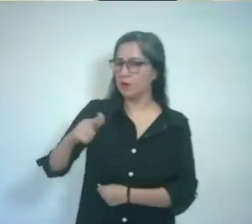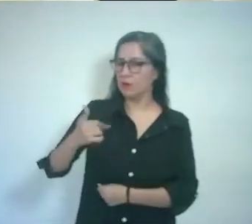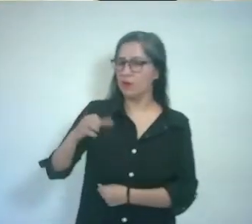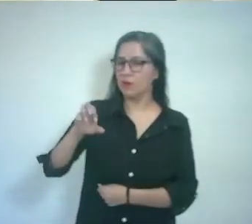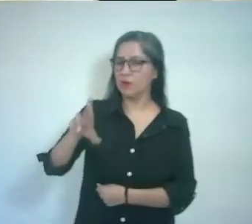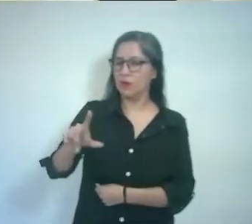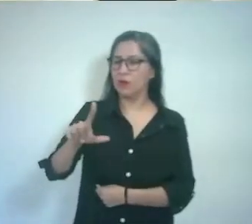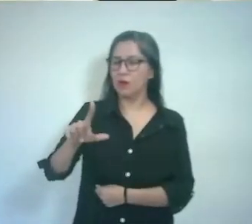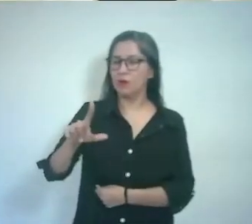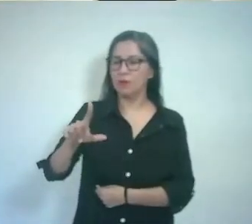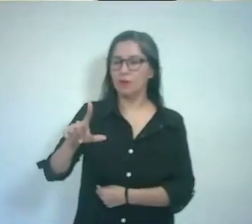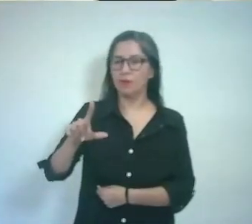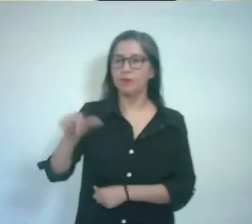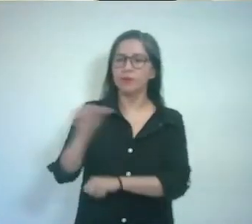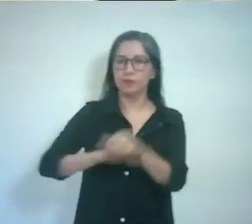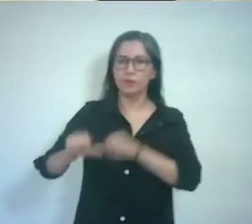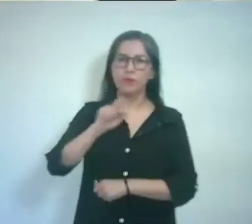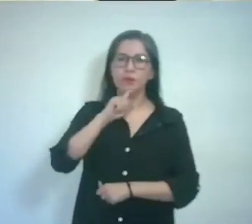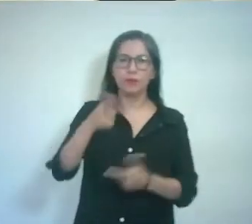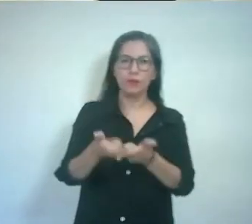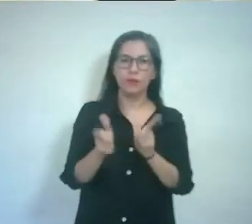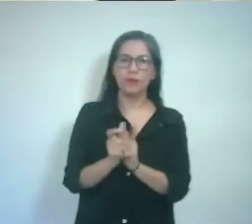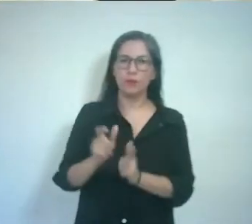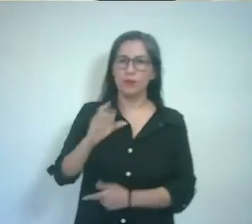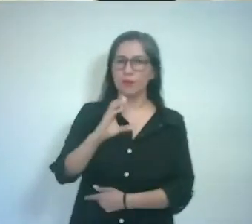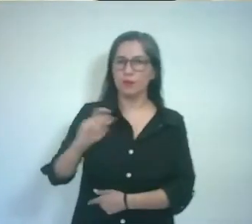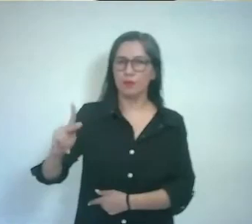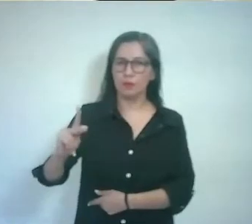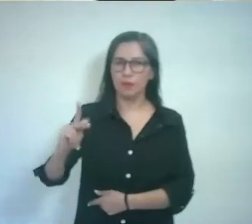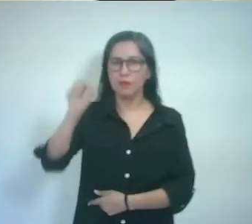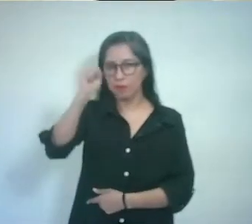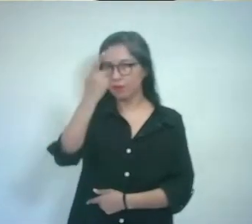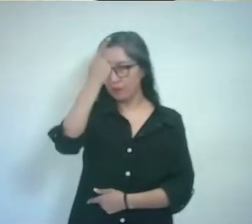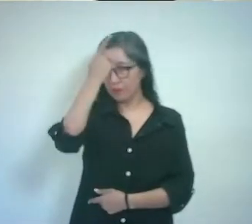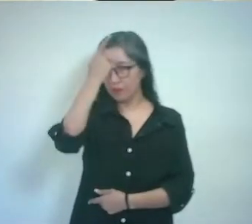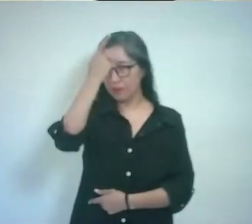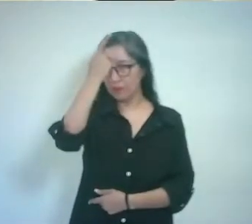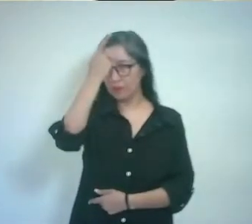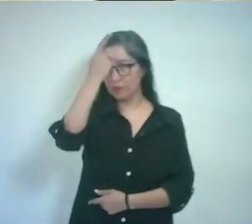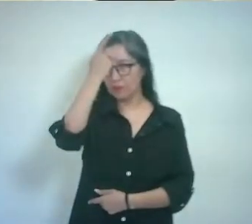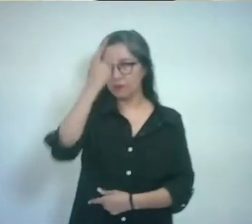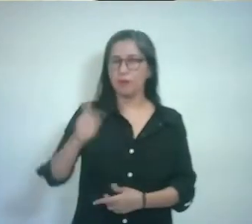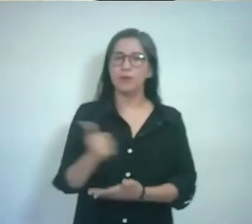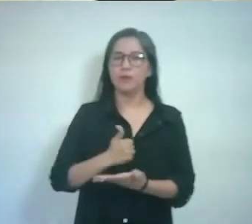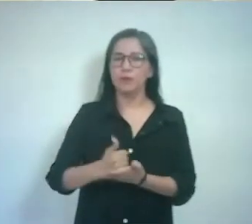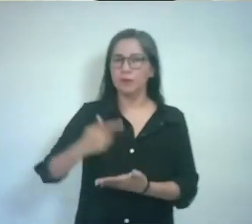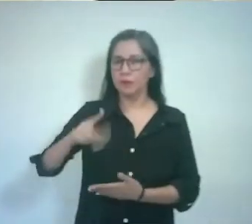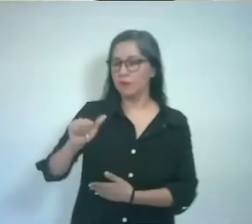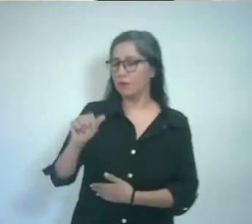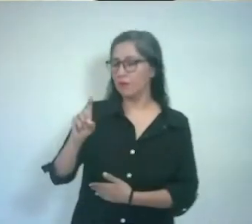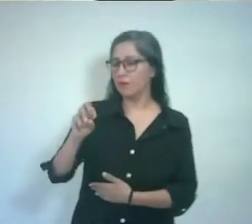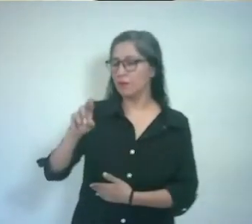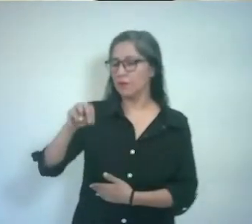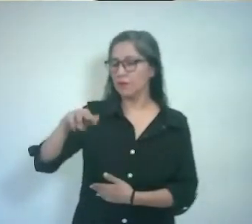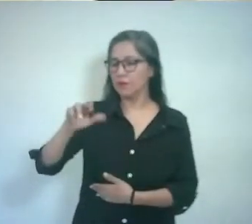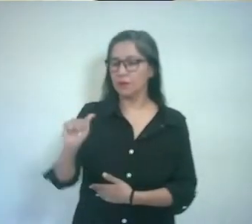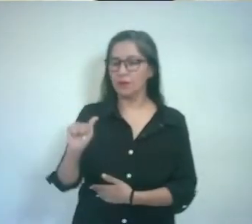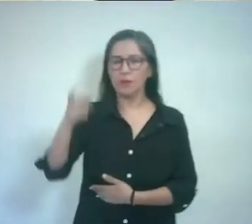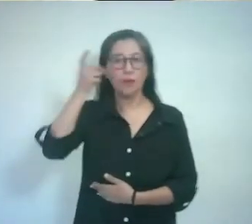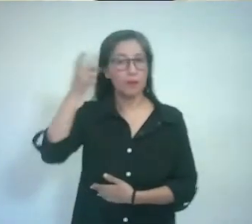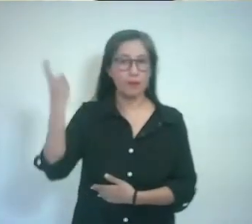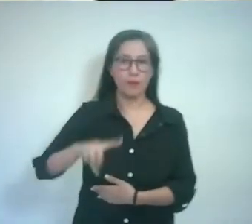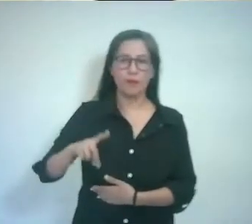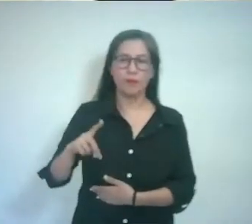Ledesma, suplente. Por el Partido Encuentro Solidario San Luis Potosí, ciudadana Adriana Elizabeth Limón Cortés,